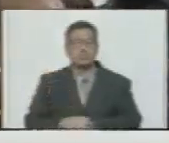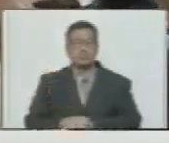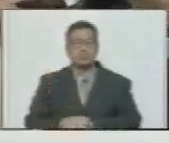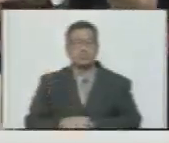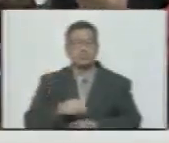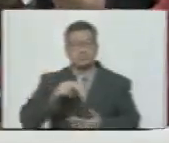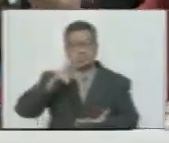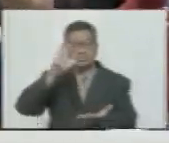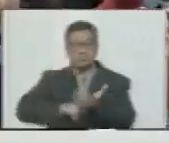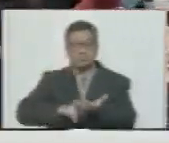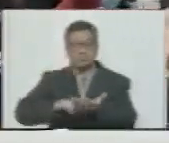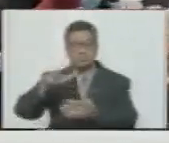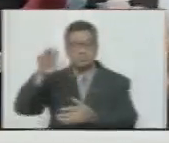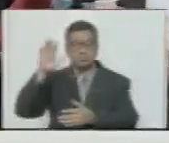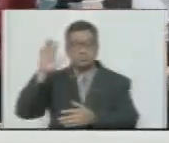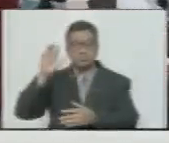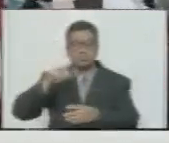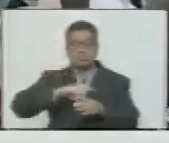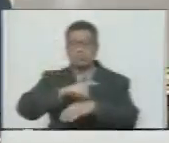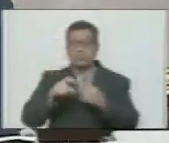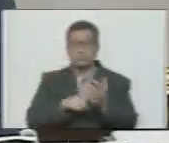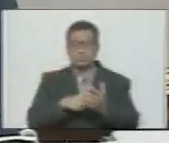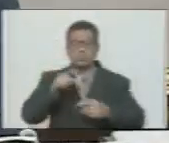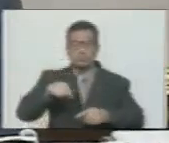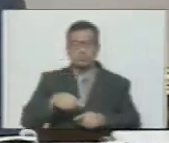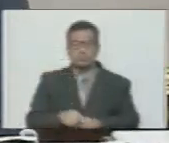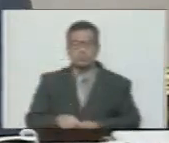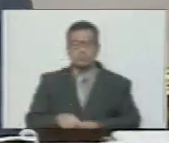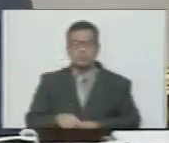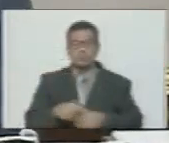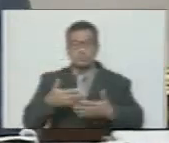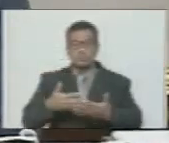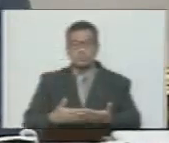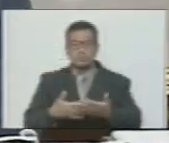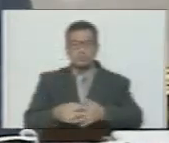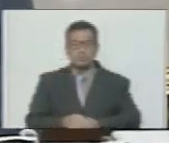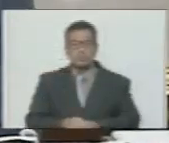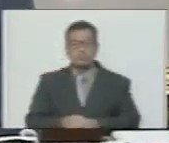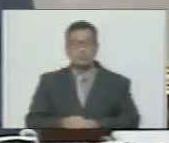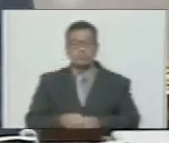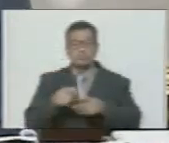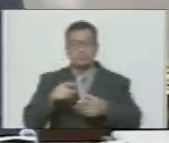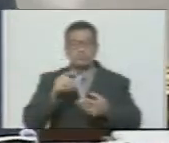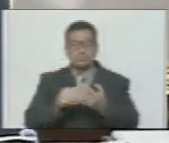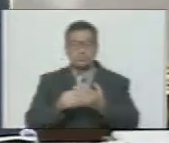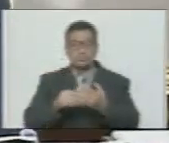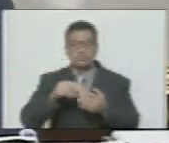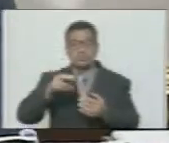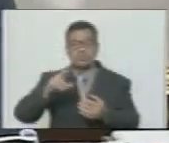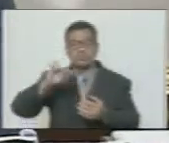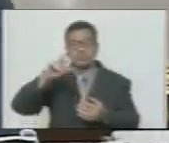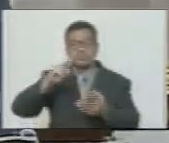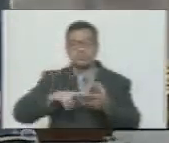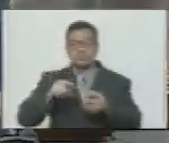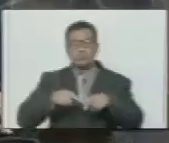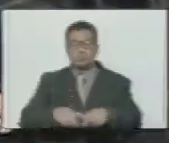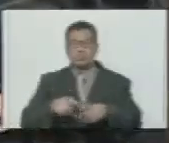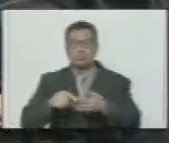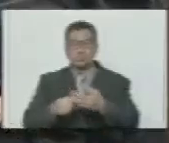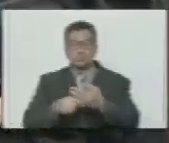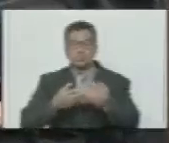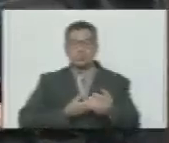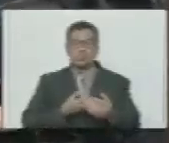costumbre. Queda aprobado por unanimidad. Reciba su esposa Irma Flores de Agüero,